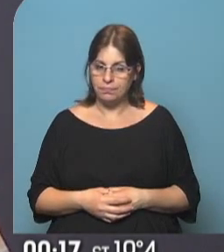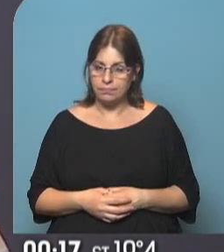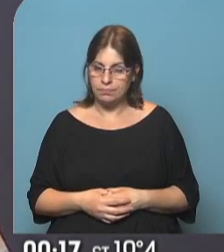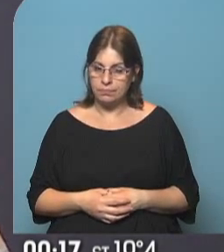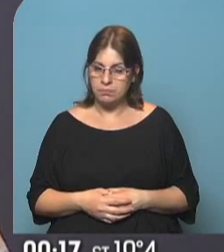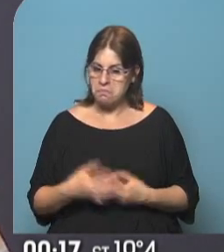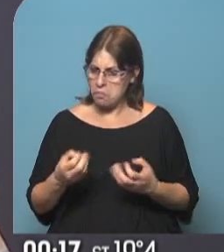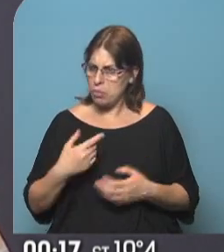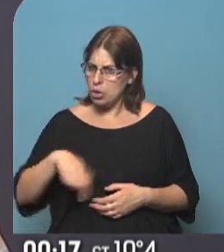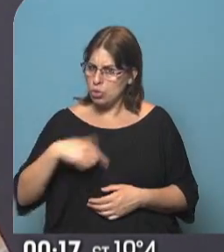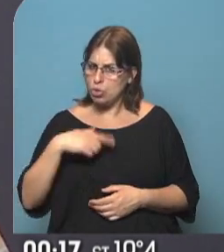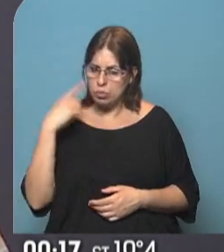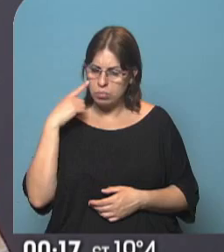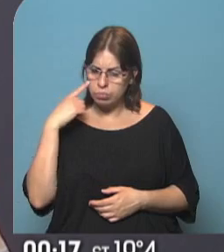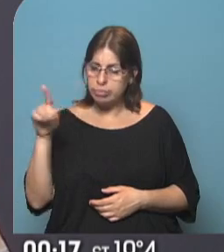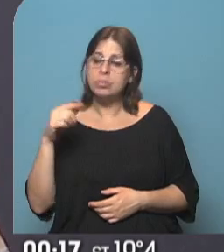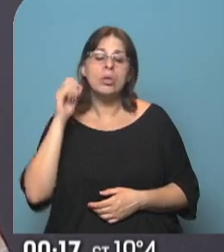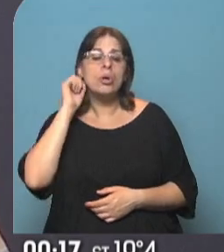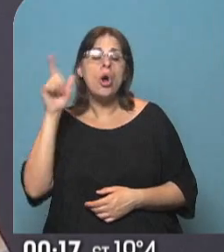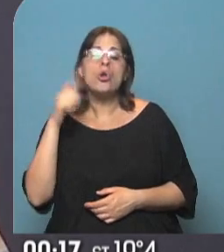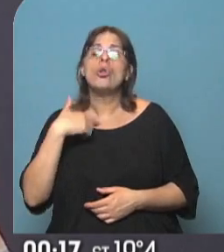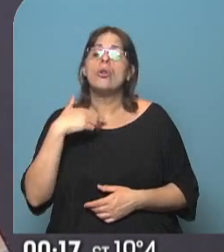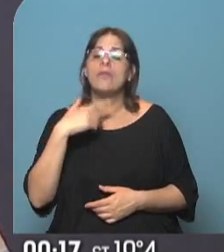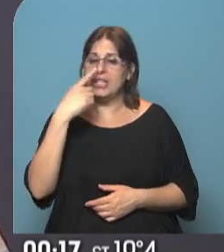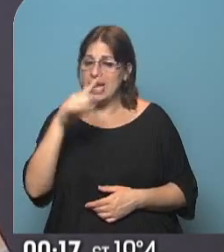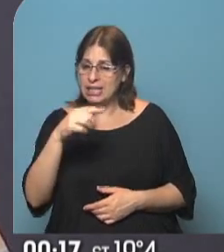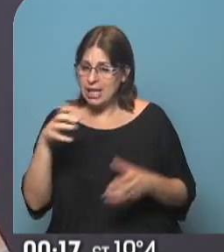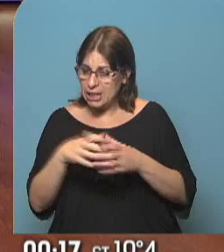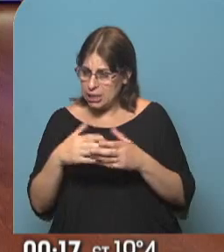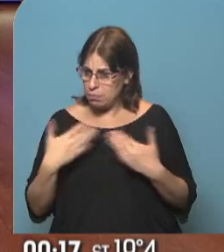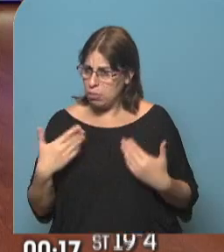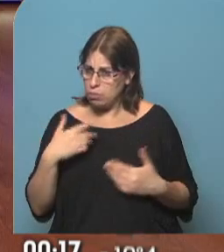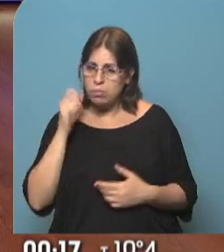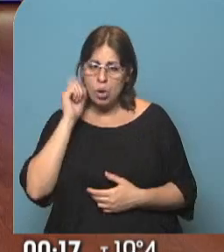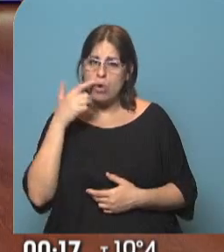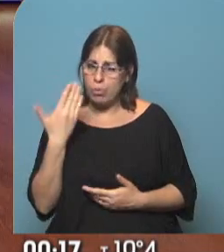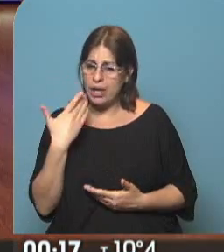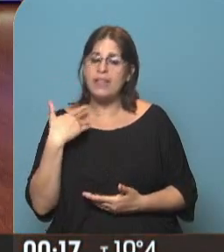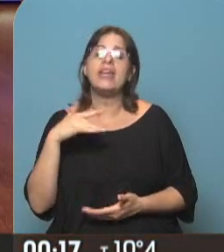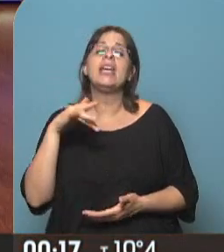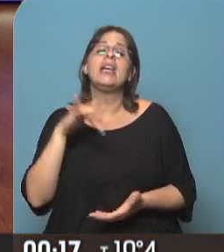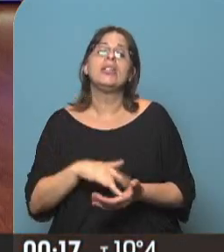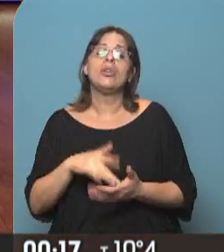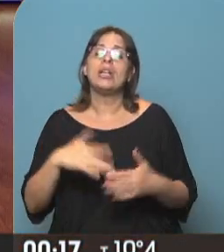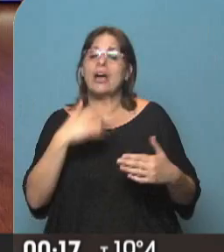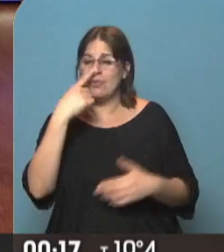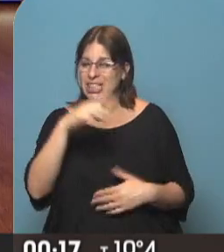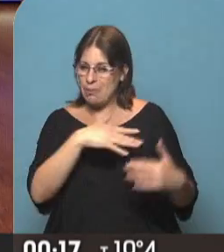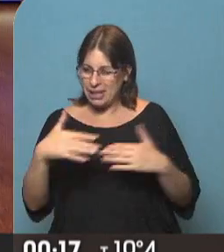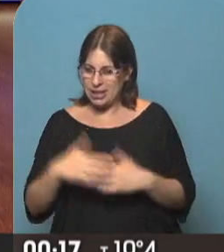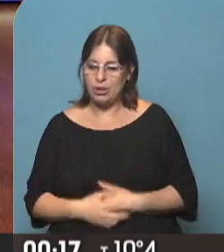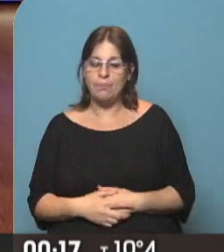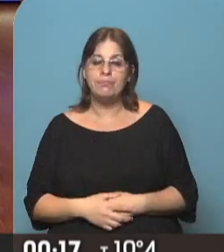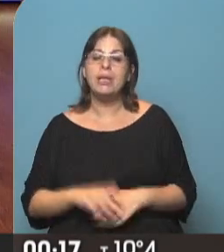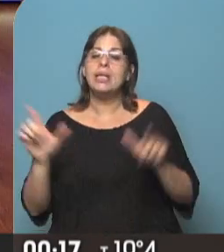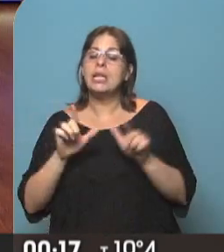merecidos finalistas por cómo se dio todo, y el equipo se merece estar en la final, ¿no? Televisión Pública, noticias allí